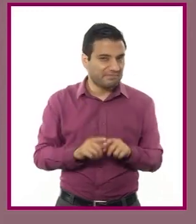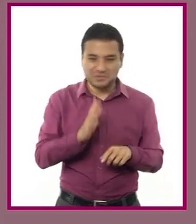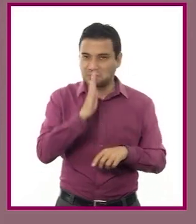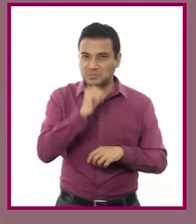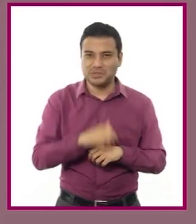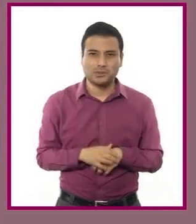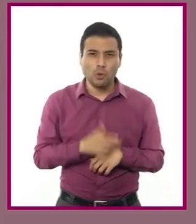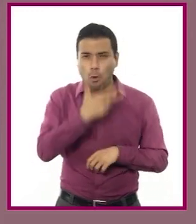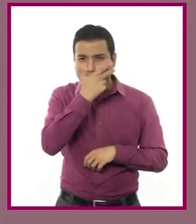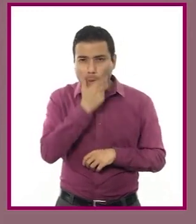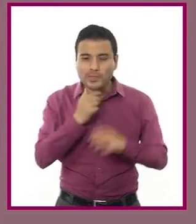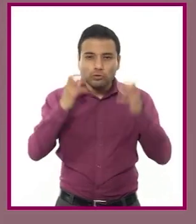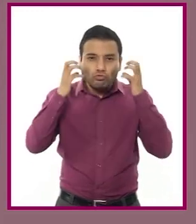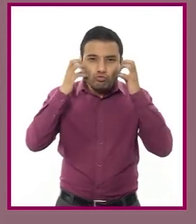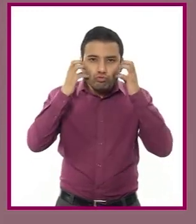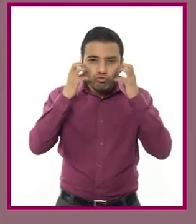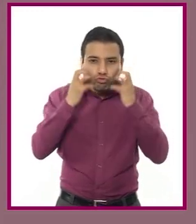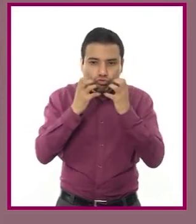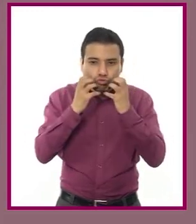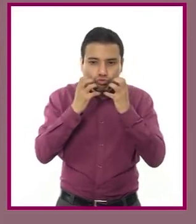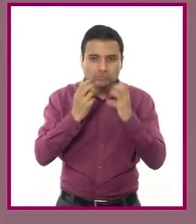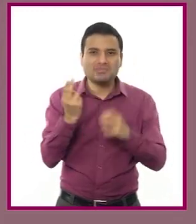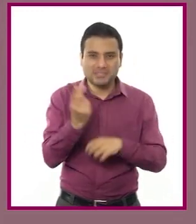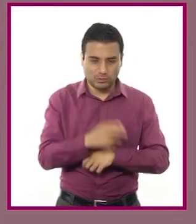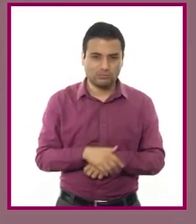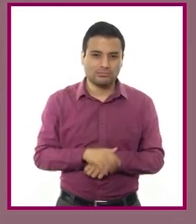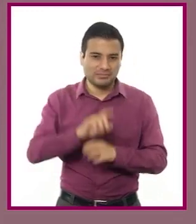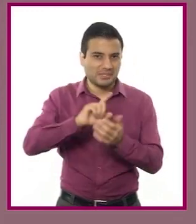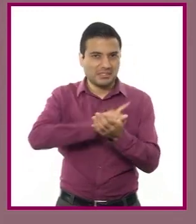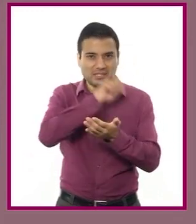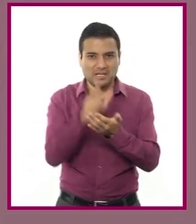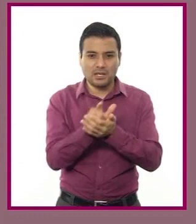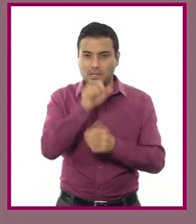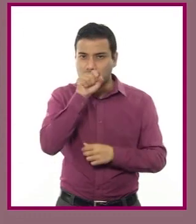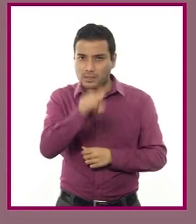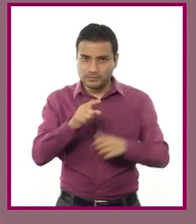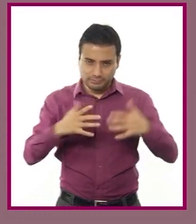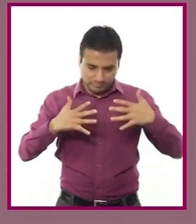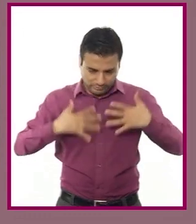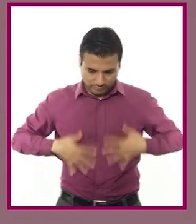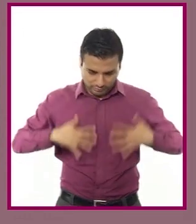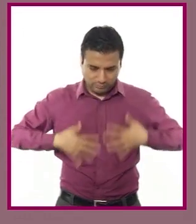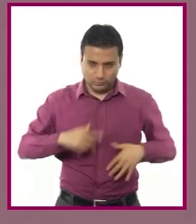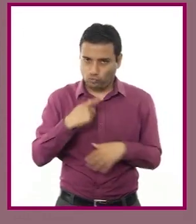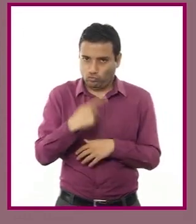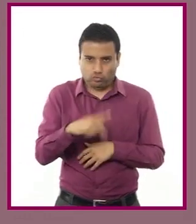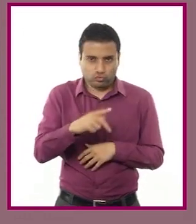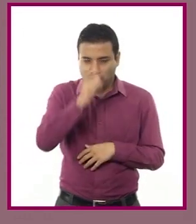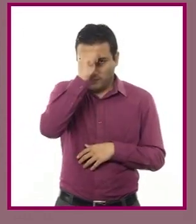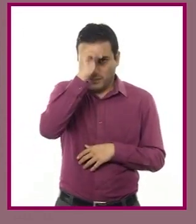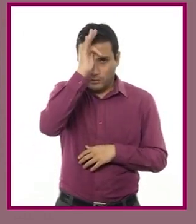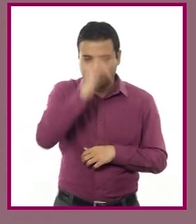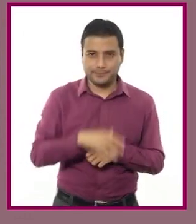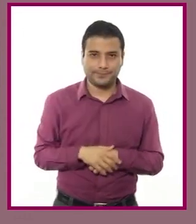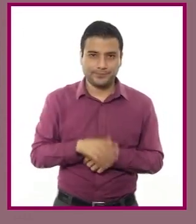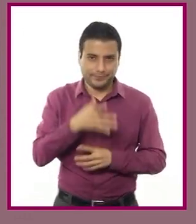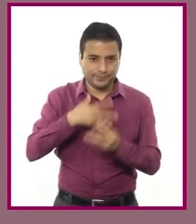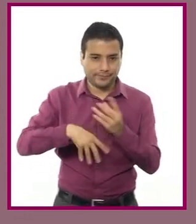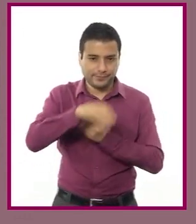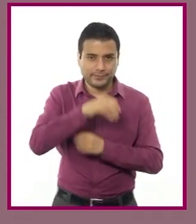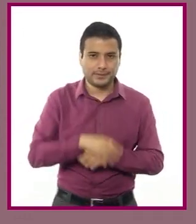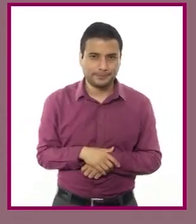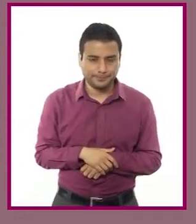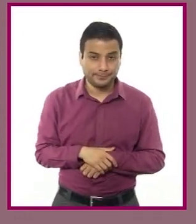la barba y el pelo de determinada longitud, así como vestir el traje tradicional afgano. Sin embargo, las